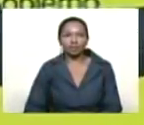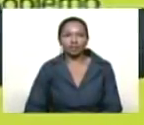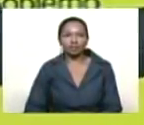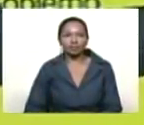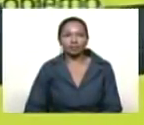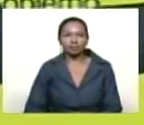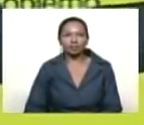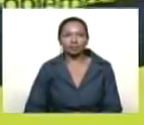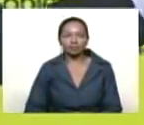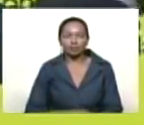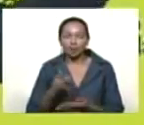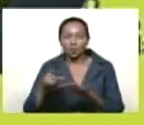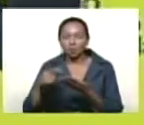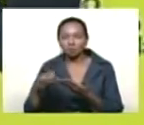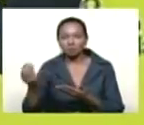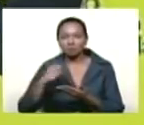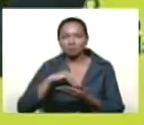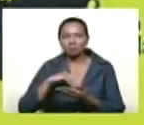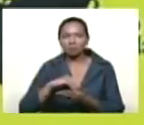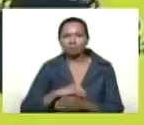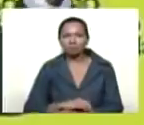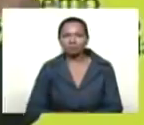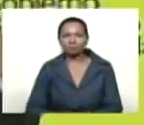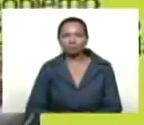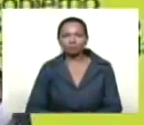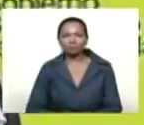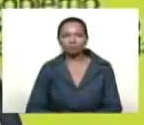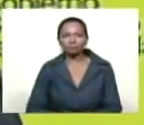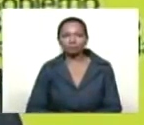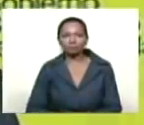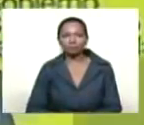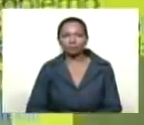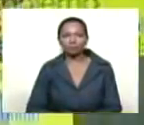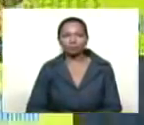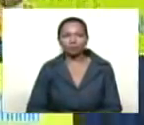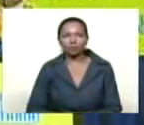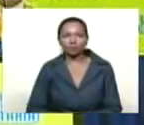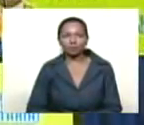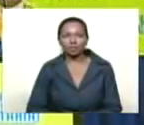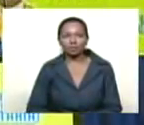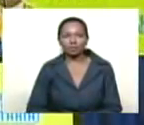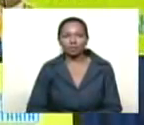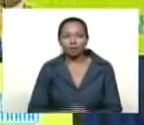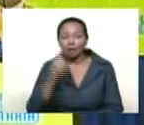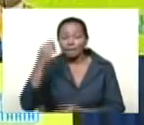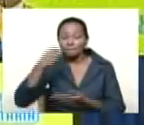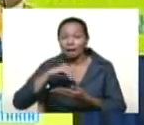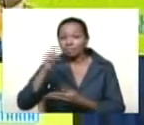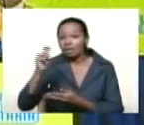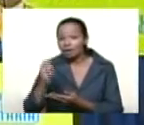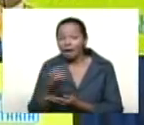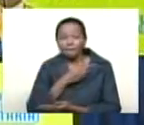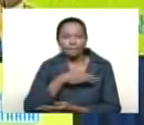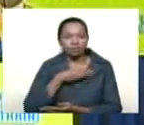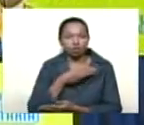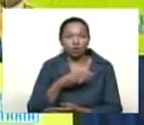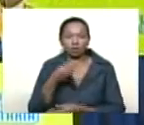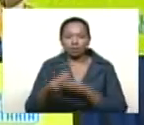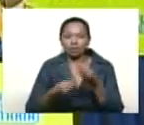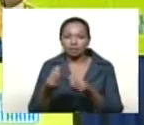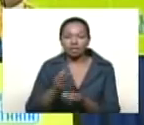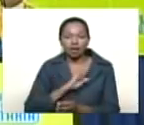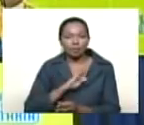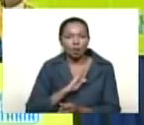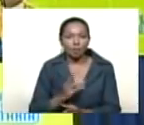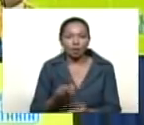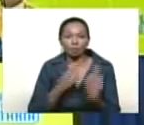darle músculo a este hombre, para que agarre fuerza para la cantidad de tareas y misiones que tiene que cumplir, y